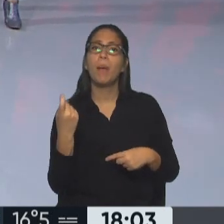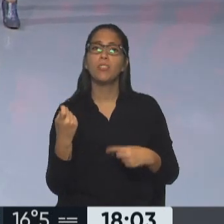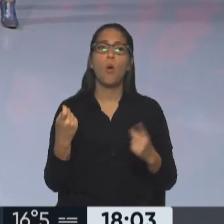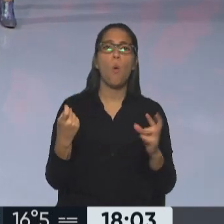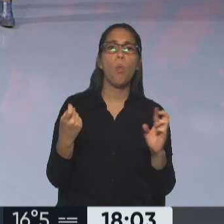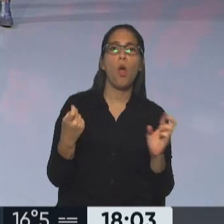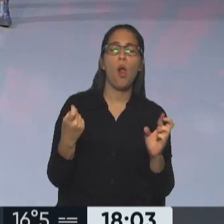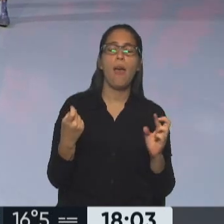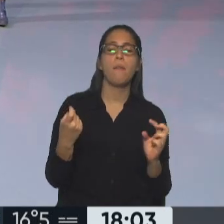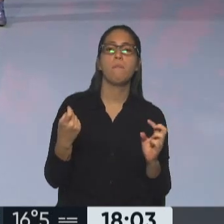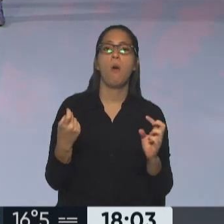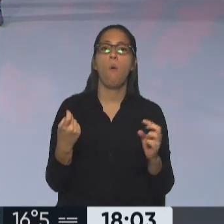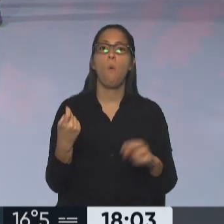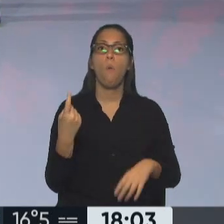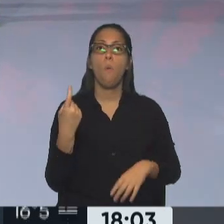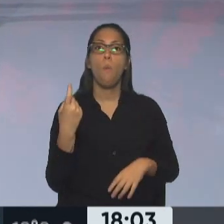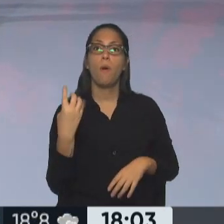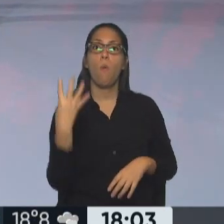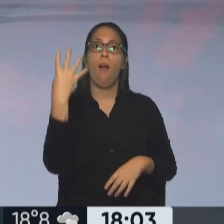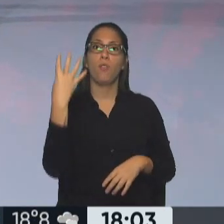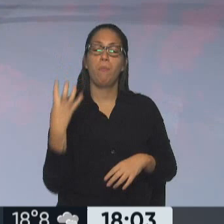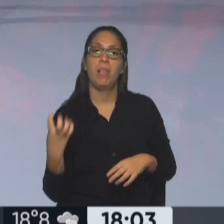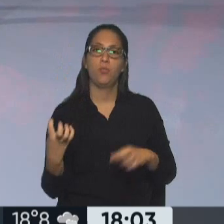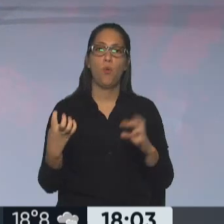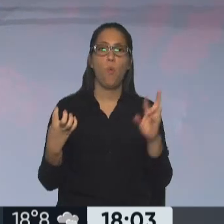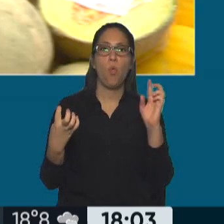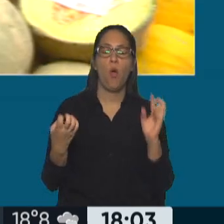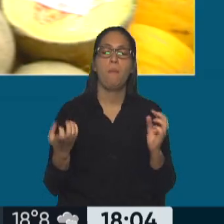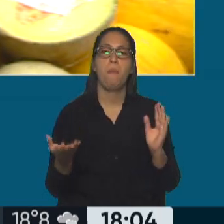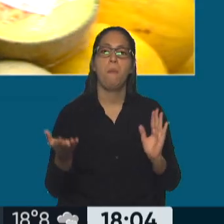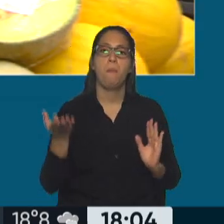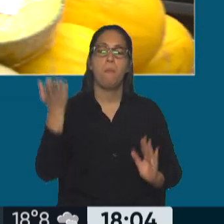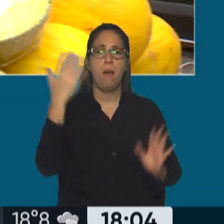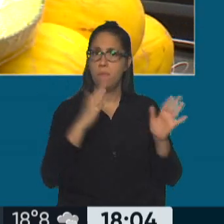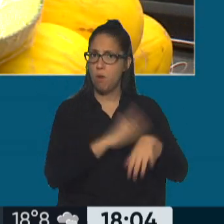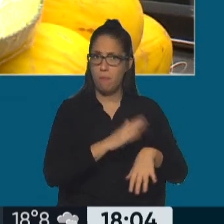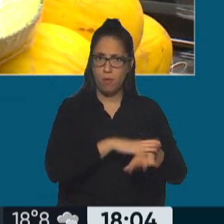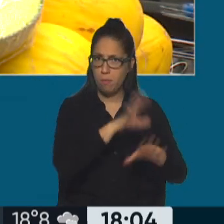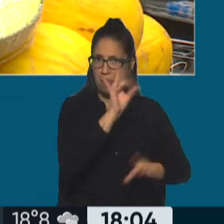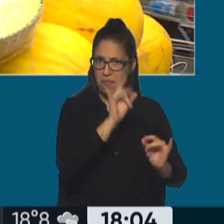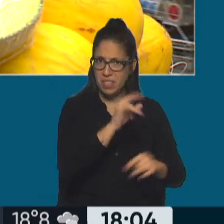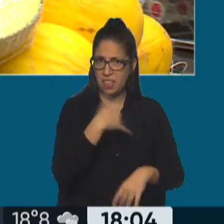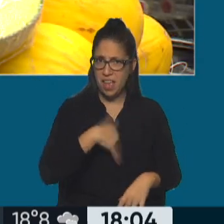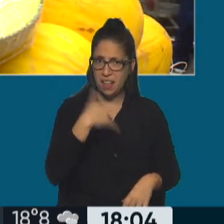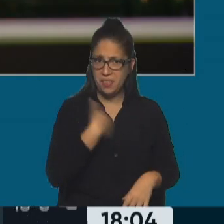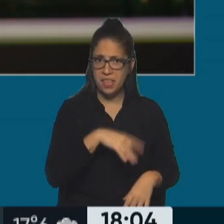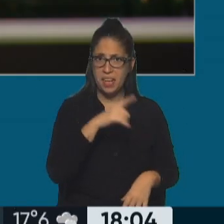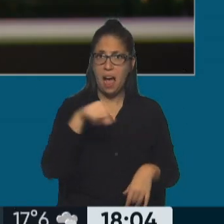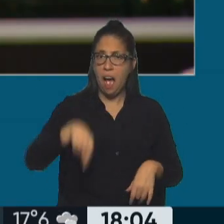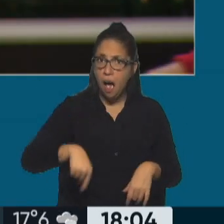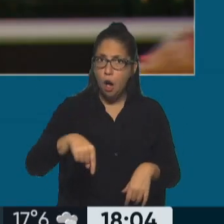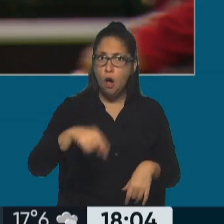iba a 4 pesos, ahí había claramente toda sí, uno de los momentos más complejos de la Argentina. Para generar esto.